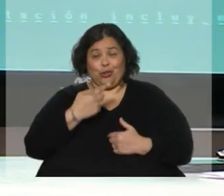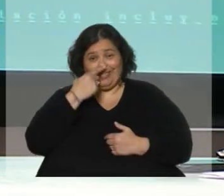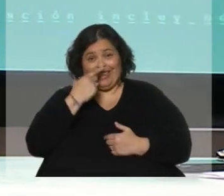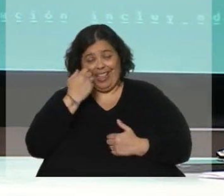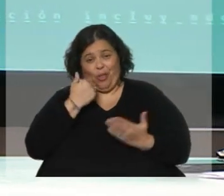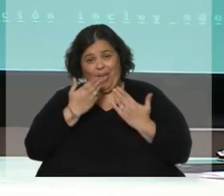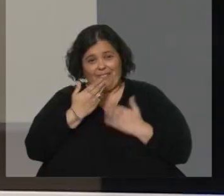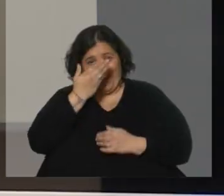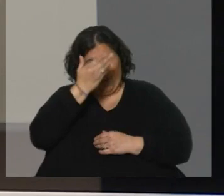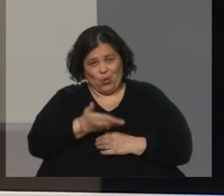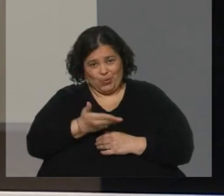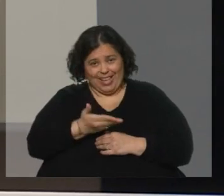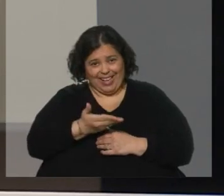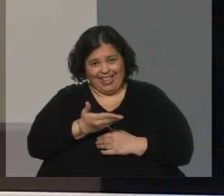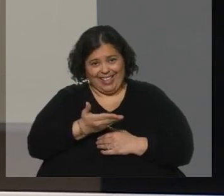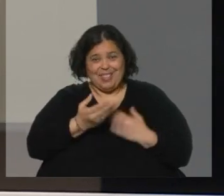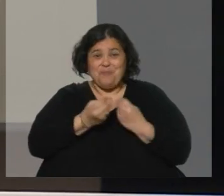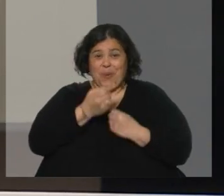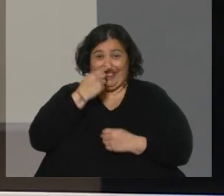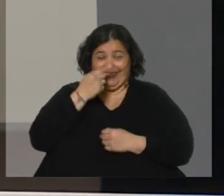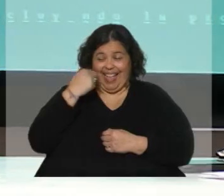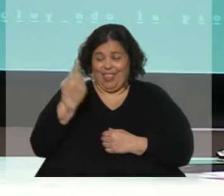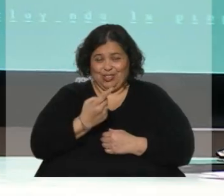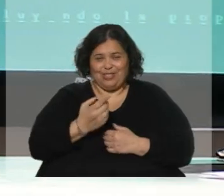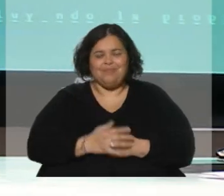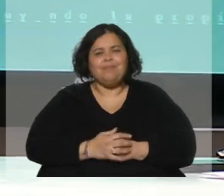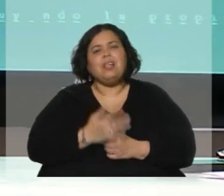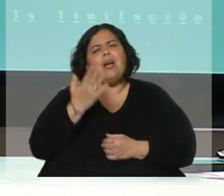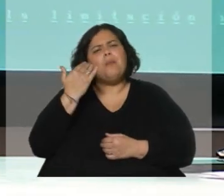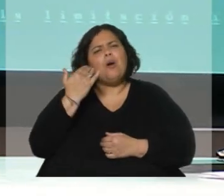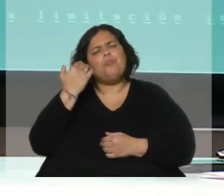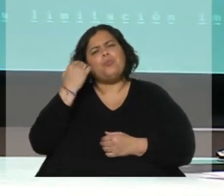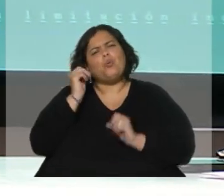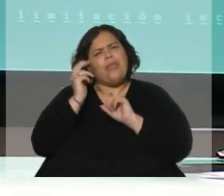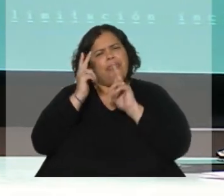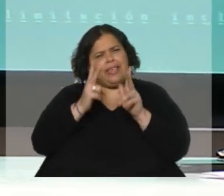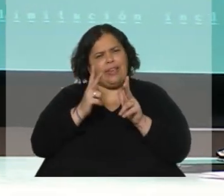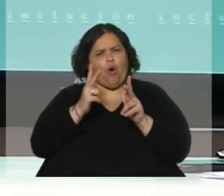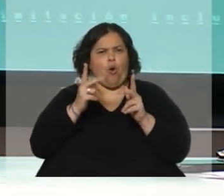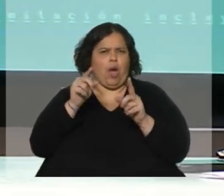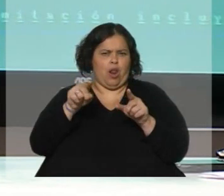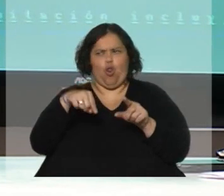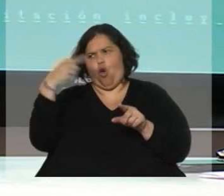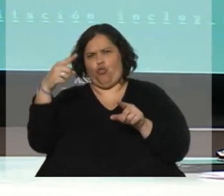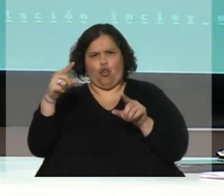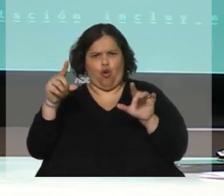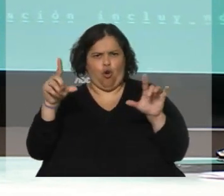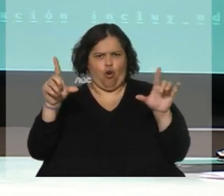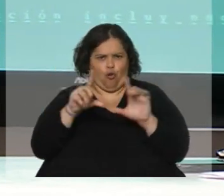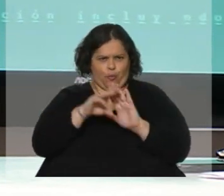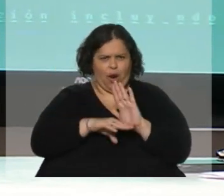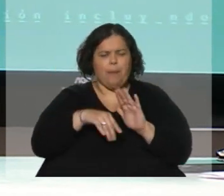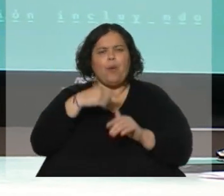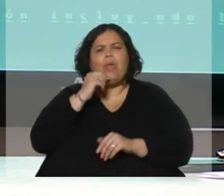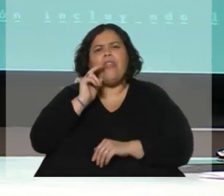conversar con usted muy muy interesante los otros días usted aseguró en un programa de un canal colega que no están